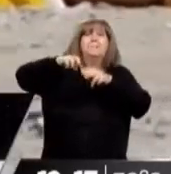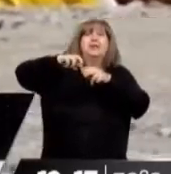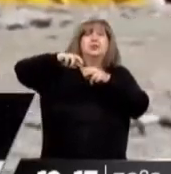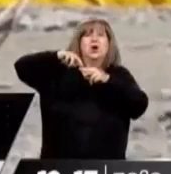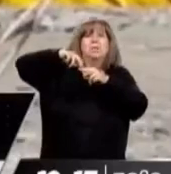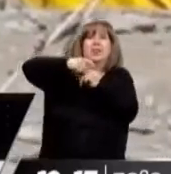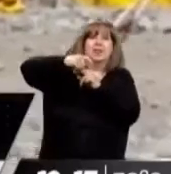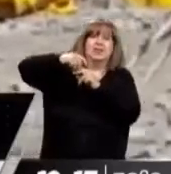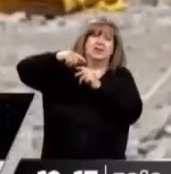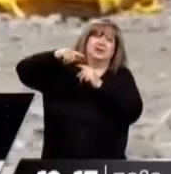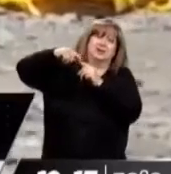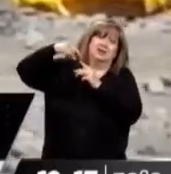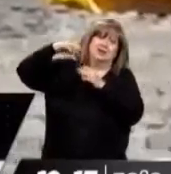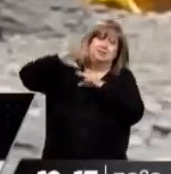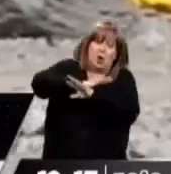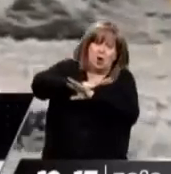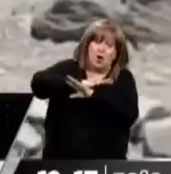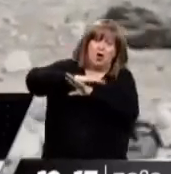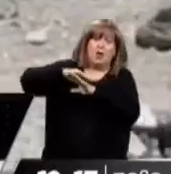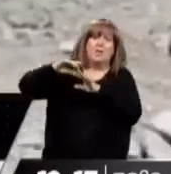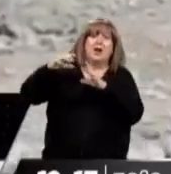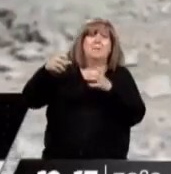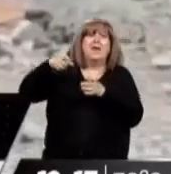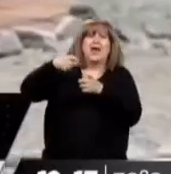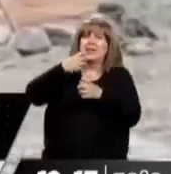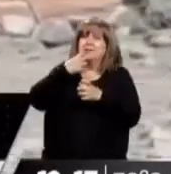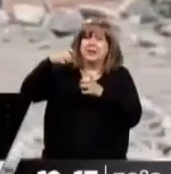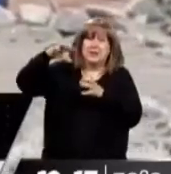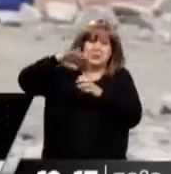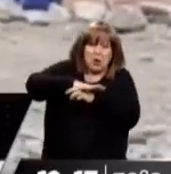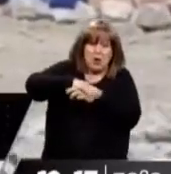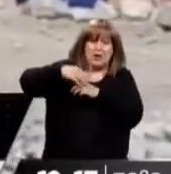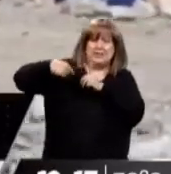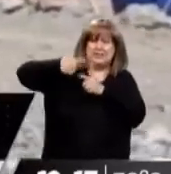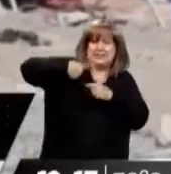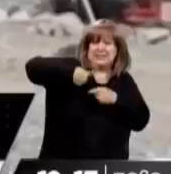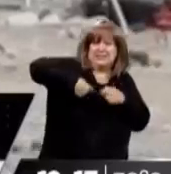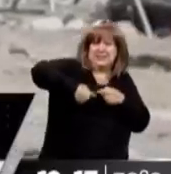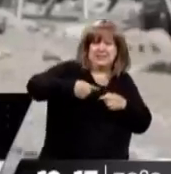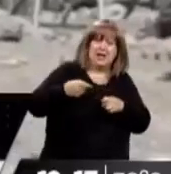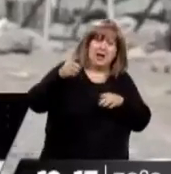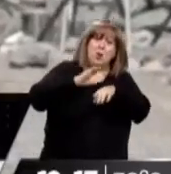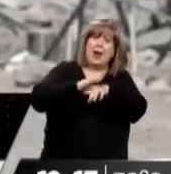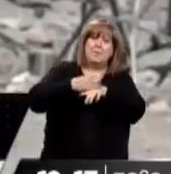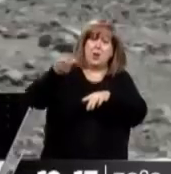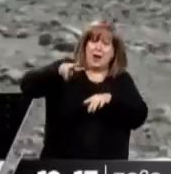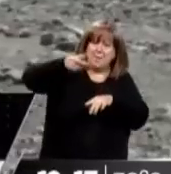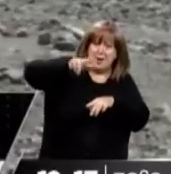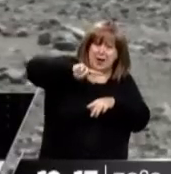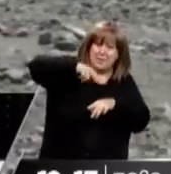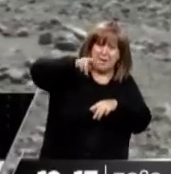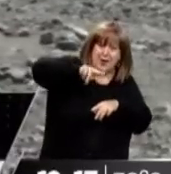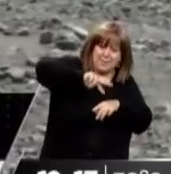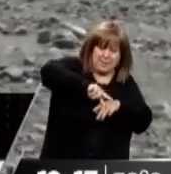cayó 60 metros, y bueno, bastante complicado, lo bajaron con código rojo en helicóptero hasta la base